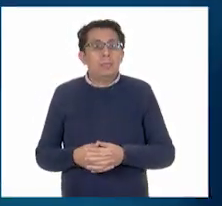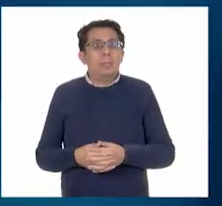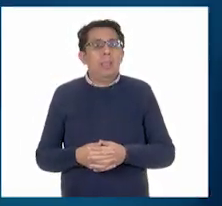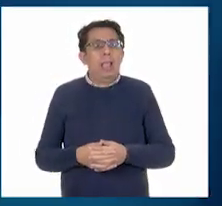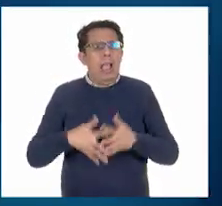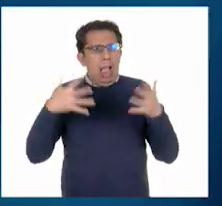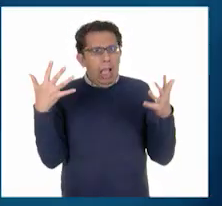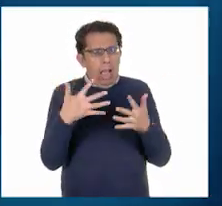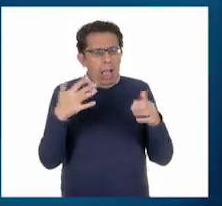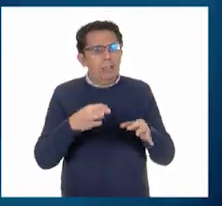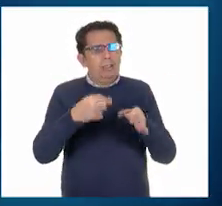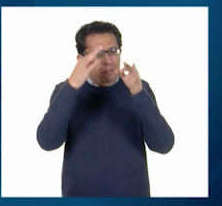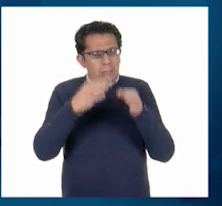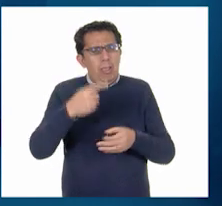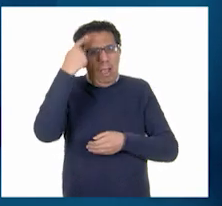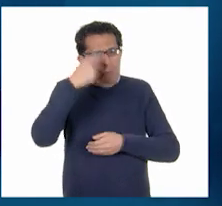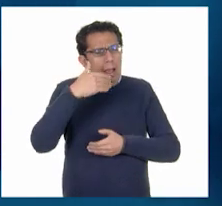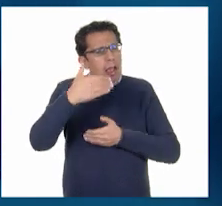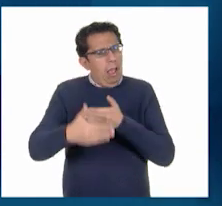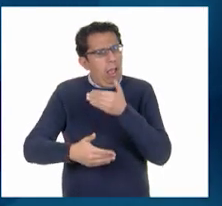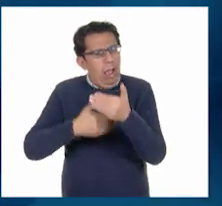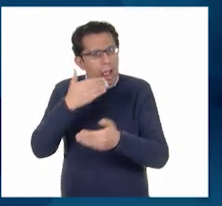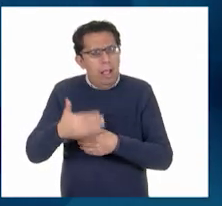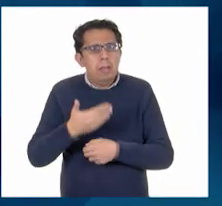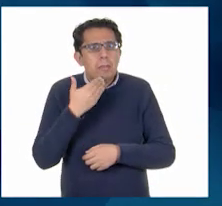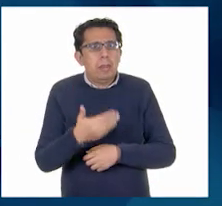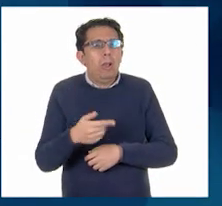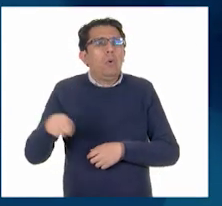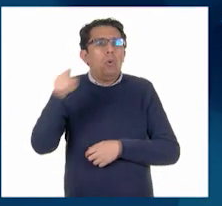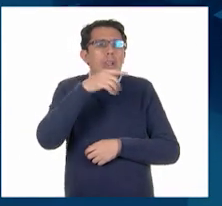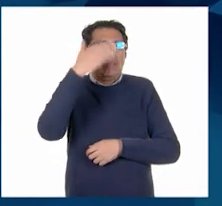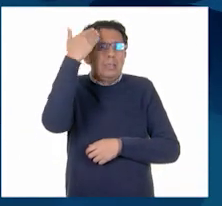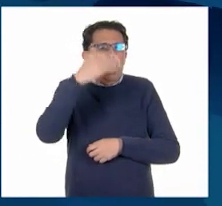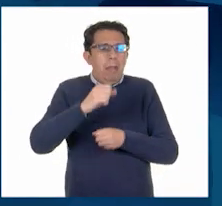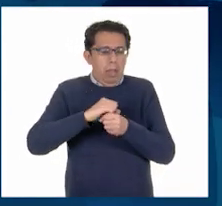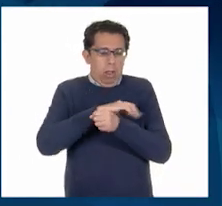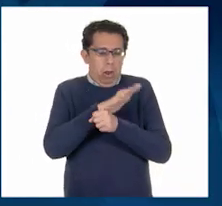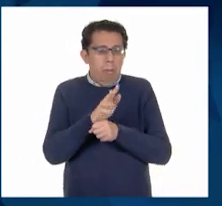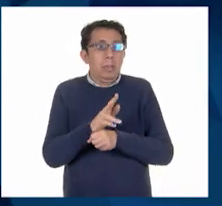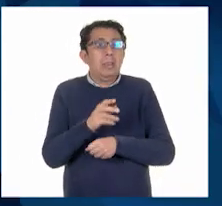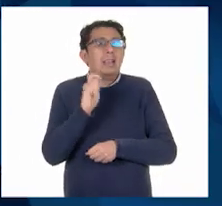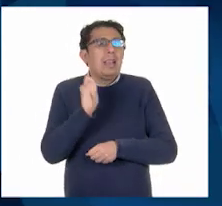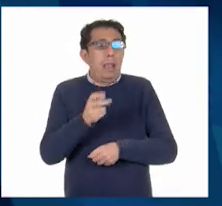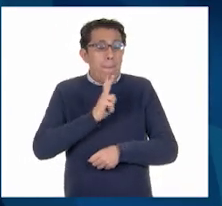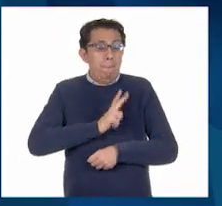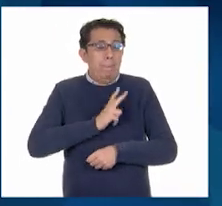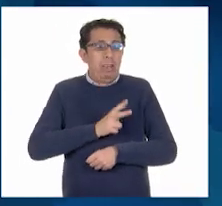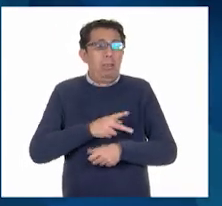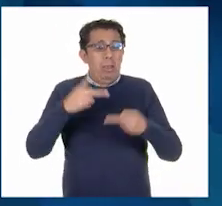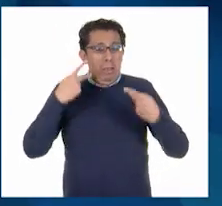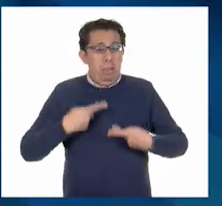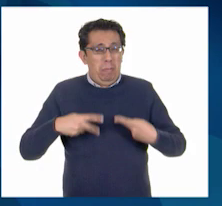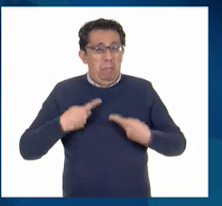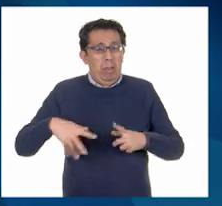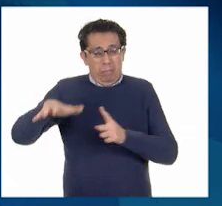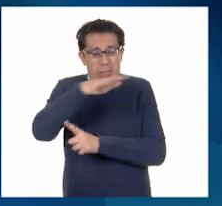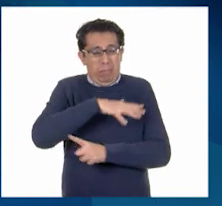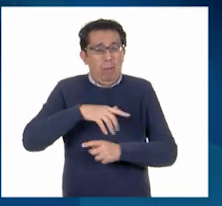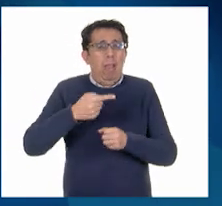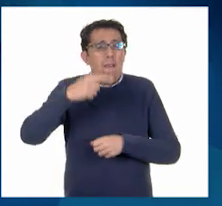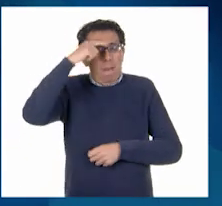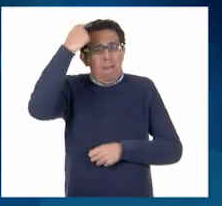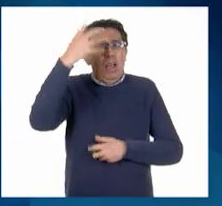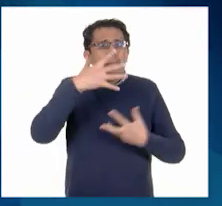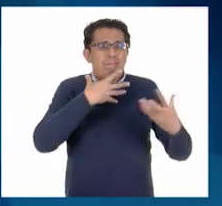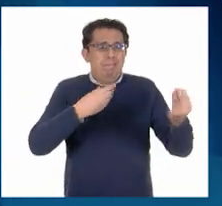Buenas prácticas para seguir adelante. Como todos sabemos, el COVID-19 es un virus que se contagia muy fácilmente entre las